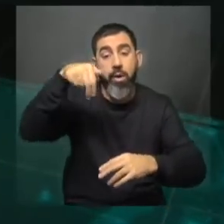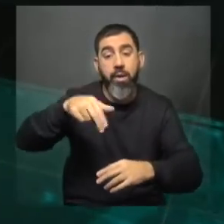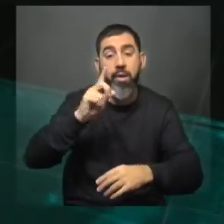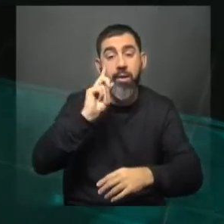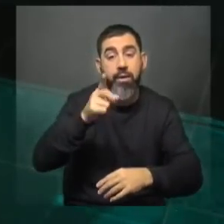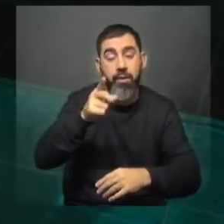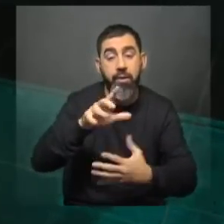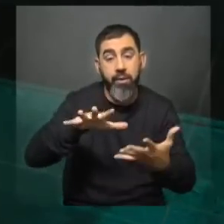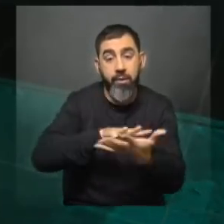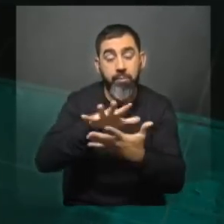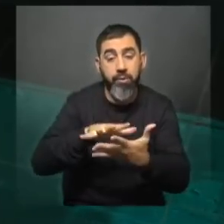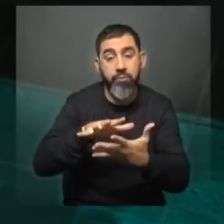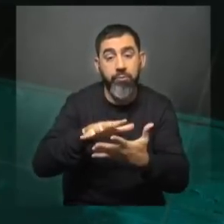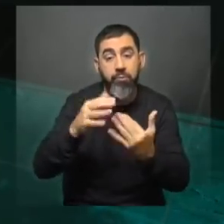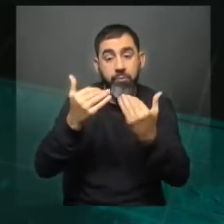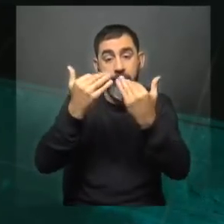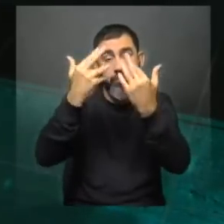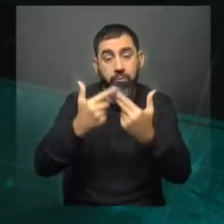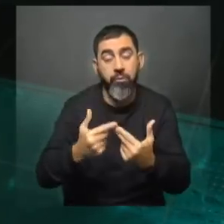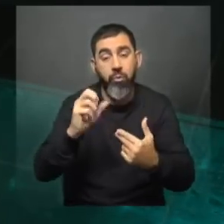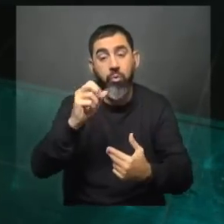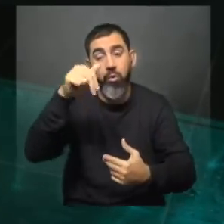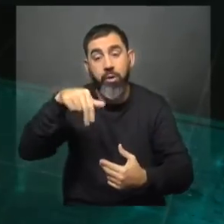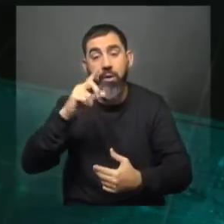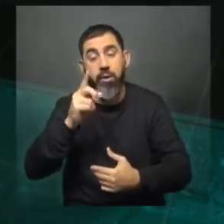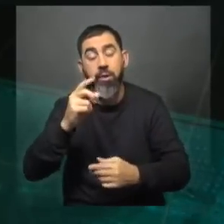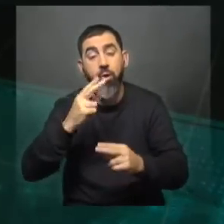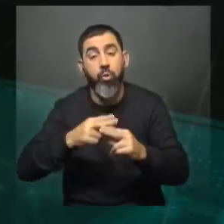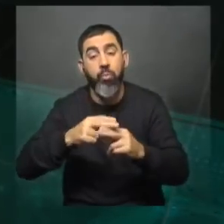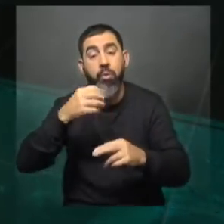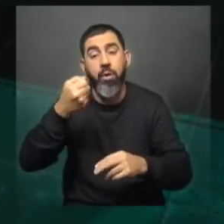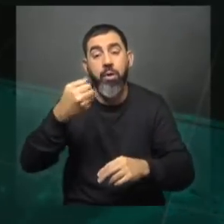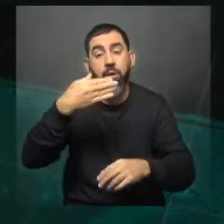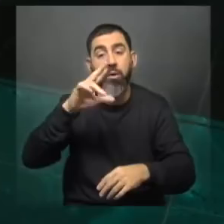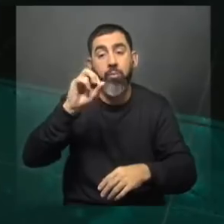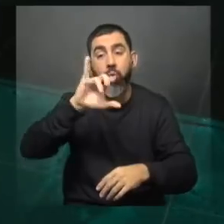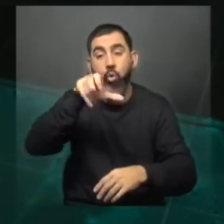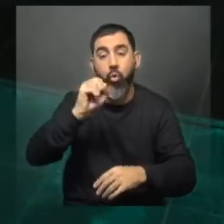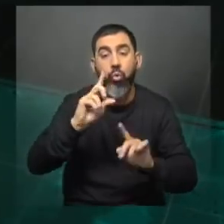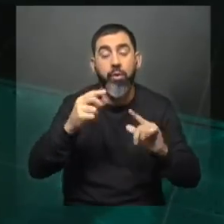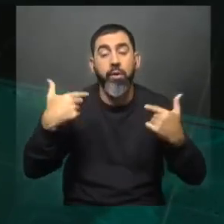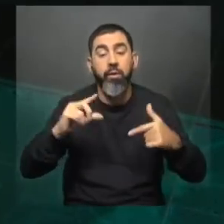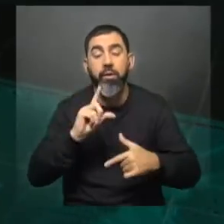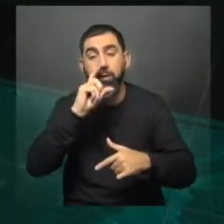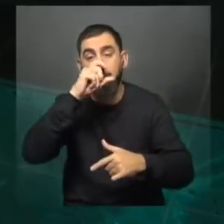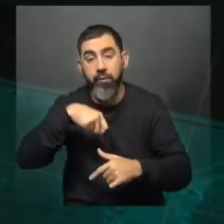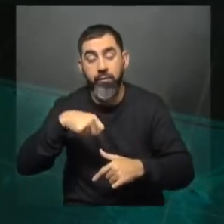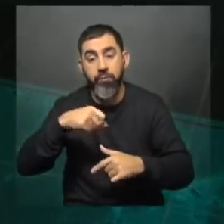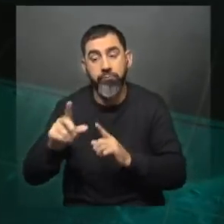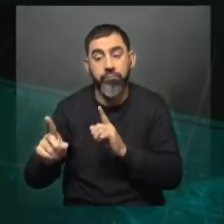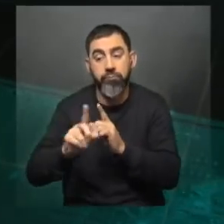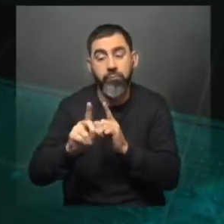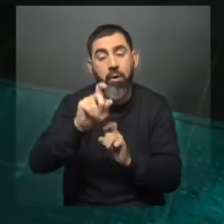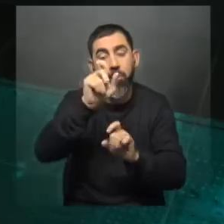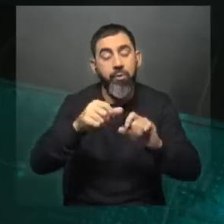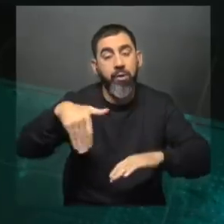Bueno este espacio que es articulado por la ong el abrojo también por la intendencia de Montevideo y que como decía Pilar atiende a